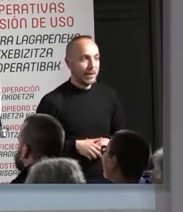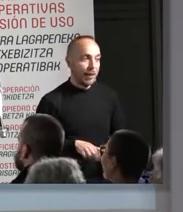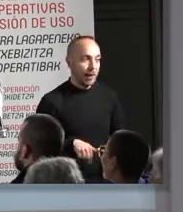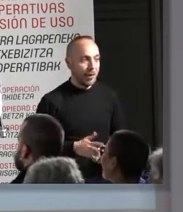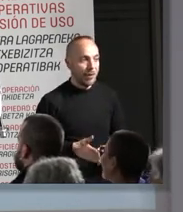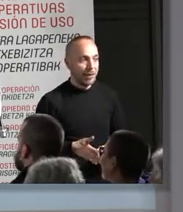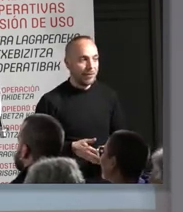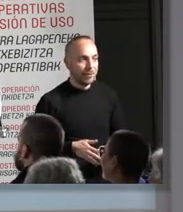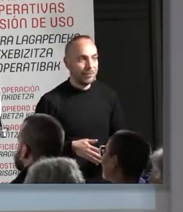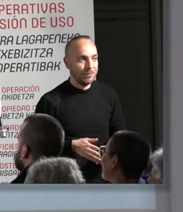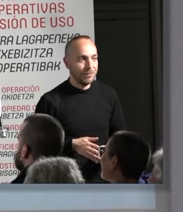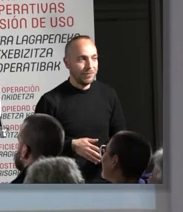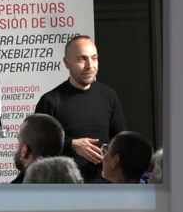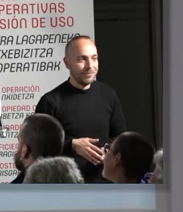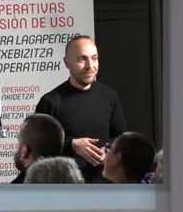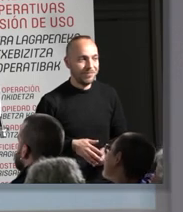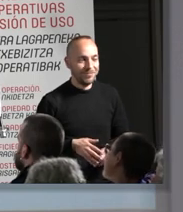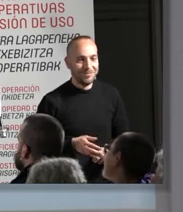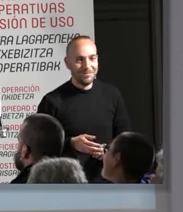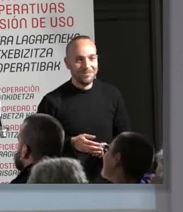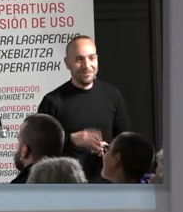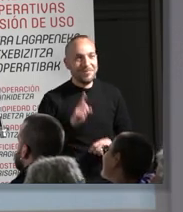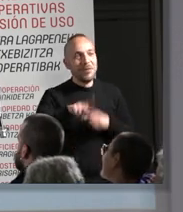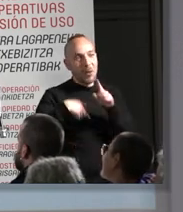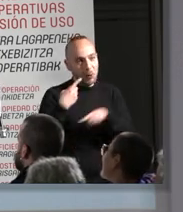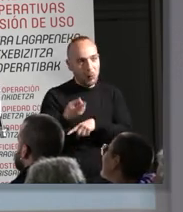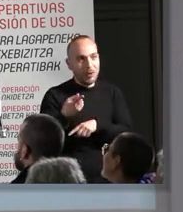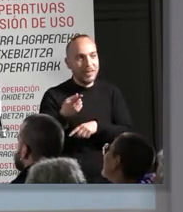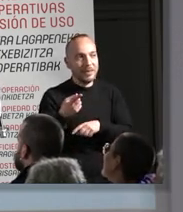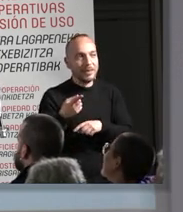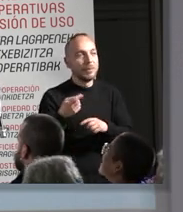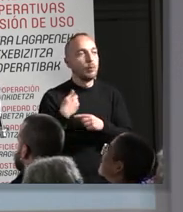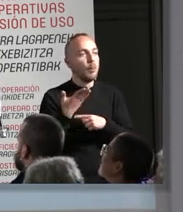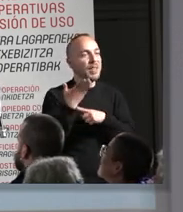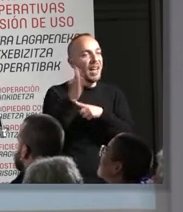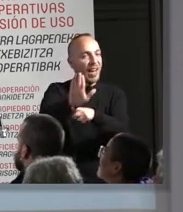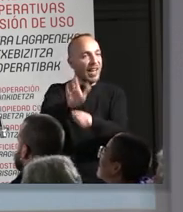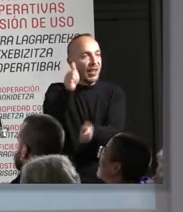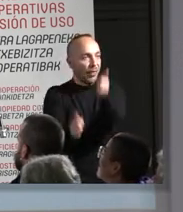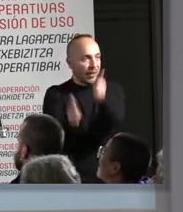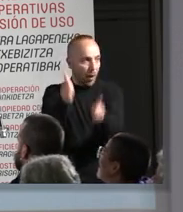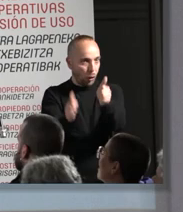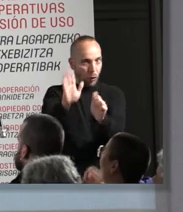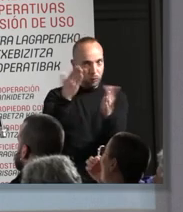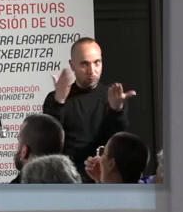Después hicimos las licitaciones públicas